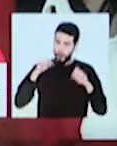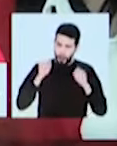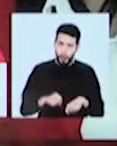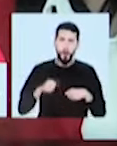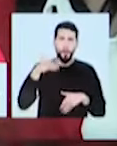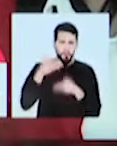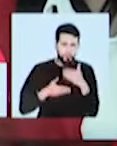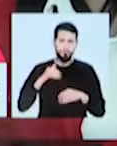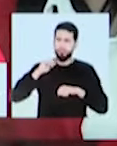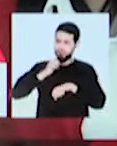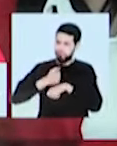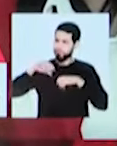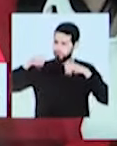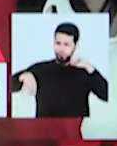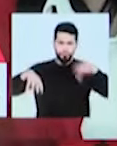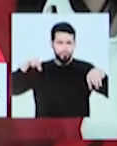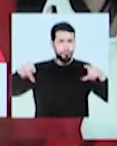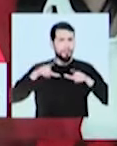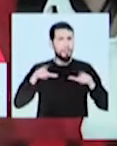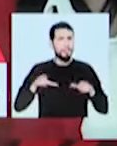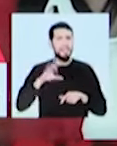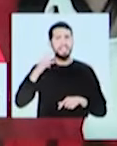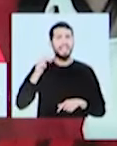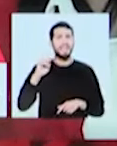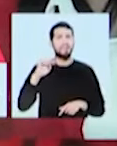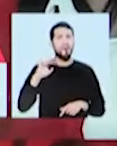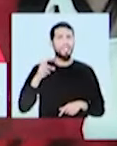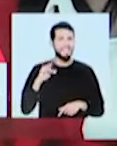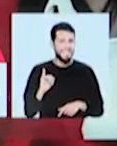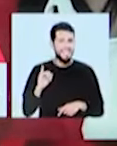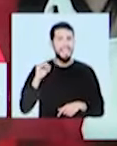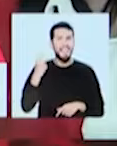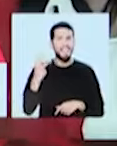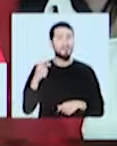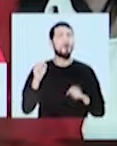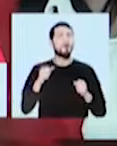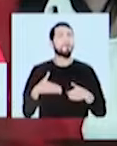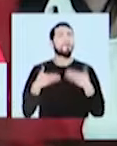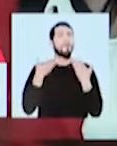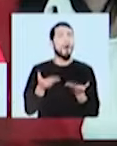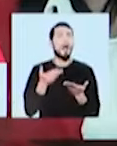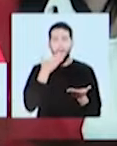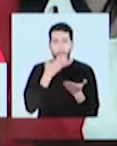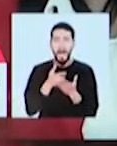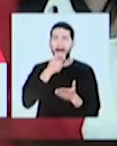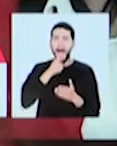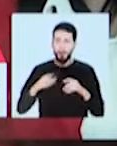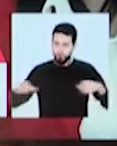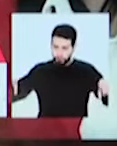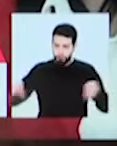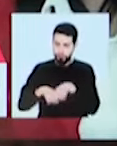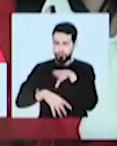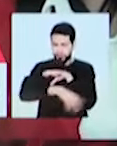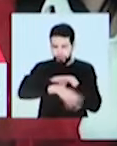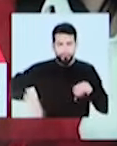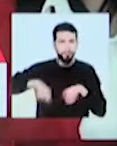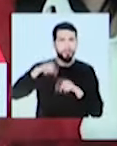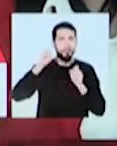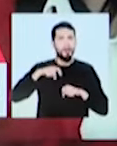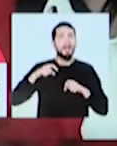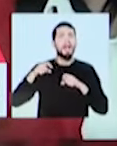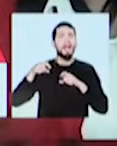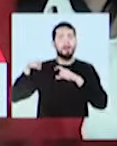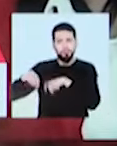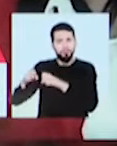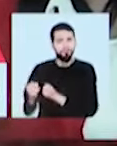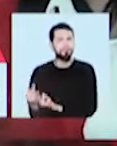Búscate un vasito de agua, una cantimplora. Entonces, ella se pone a hablar de temas muy macros, muy grandes, que no estoy diciendo que